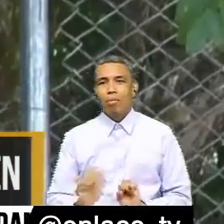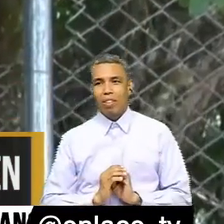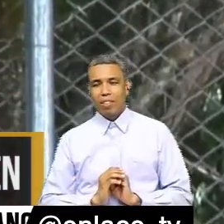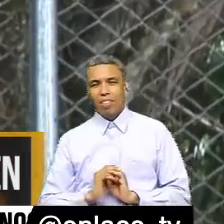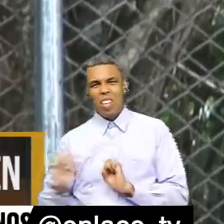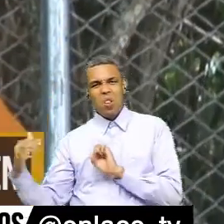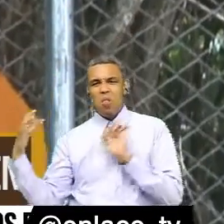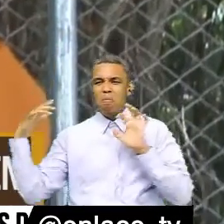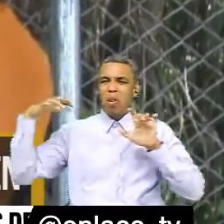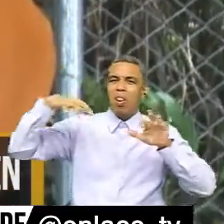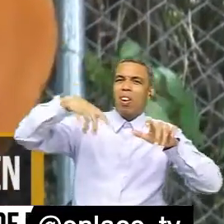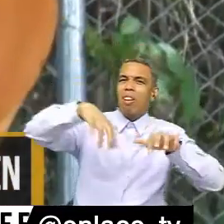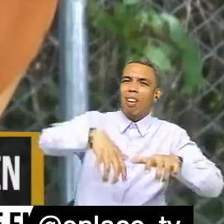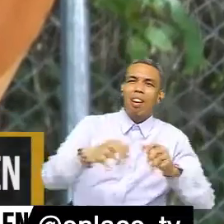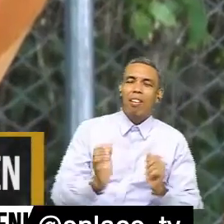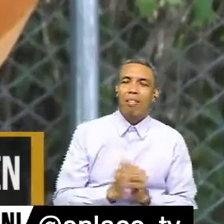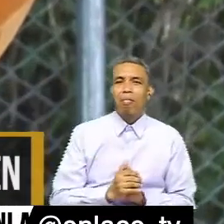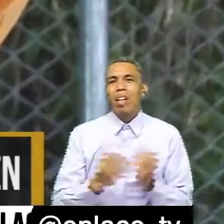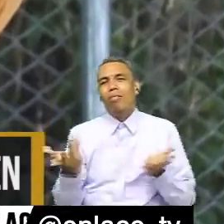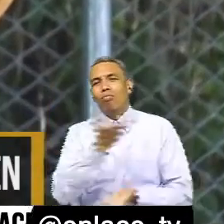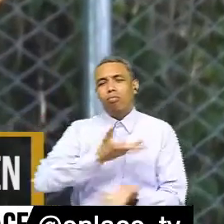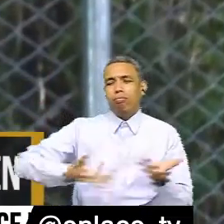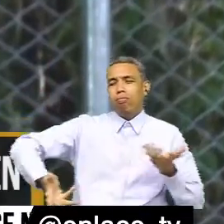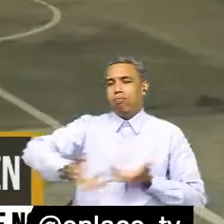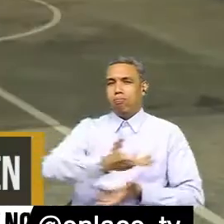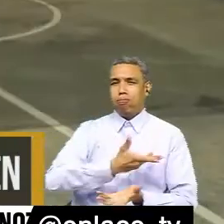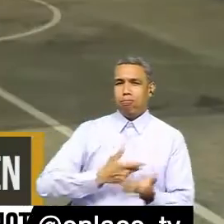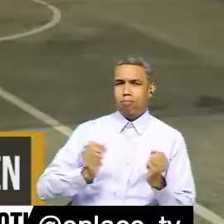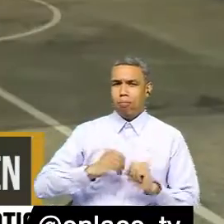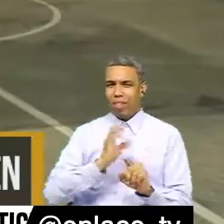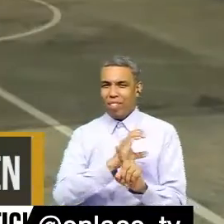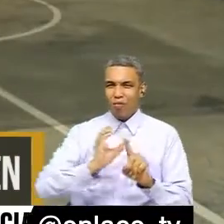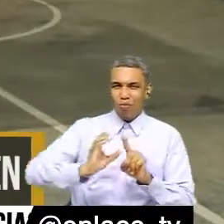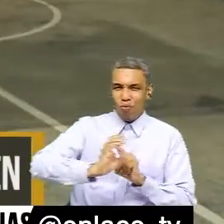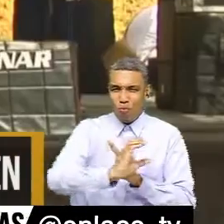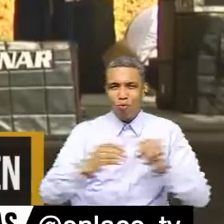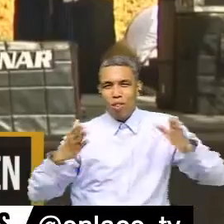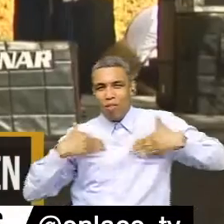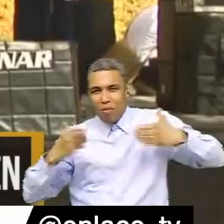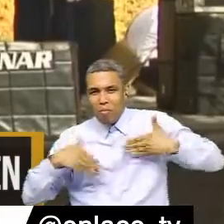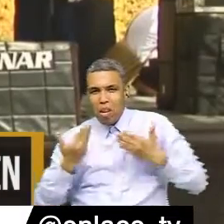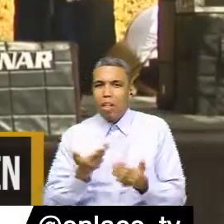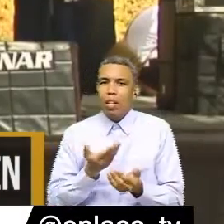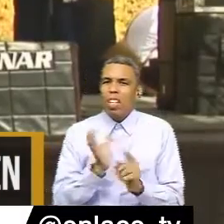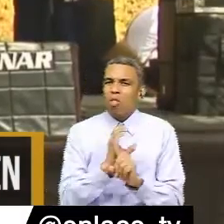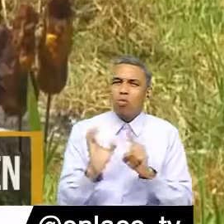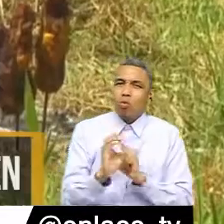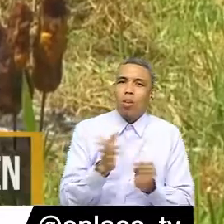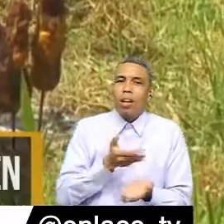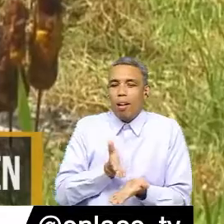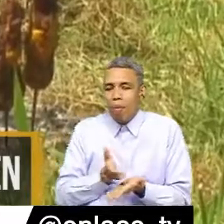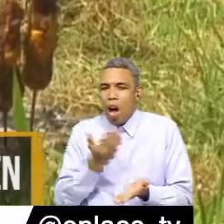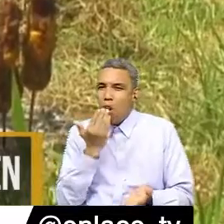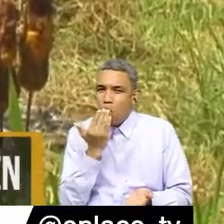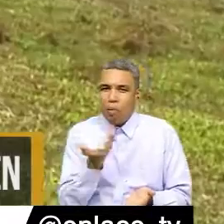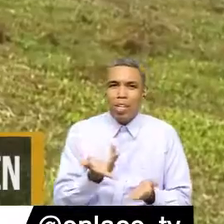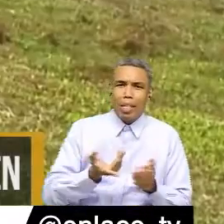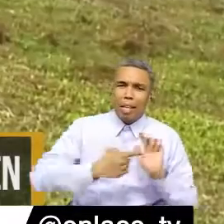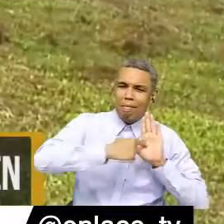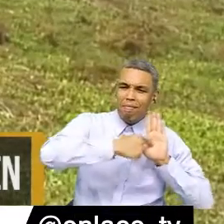hidroeléctrica con el fin de promover el potencial cultural turístico y gastronómico de las comunidades campesinas de la zona